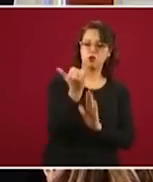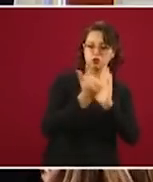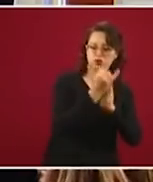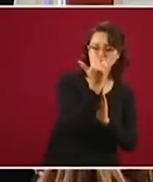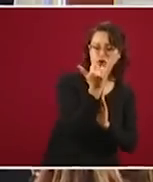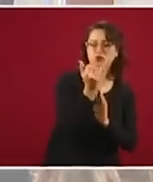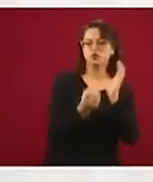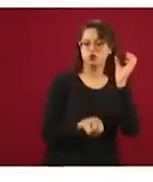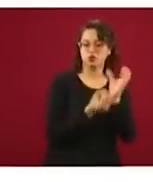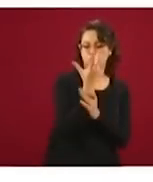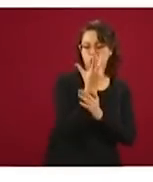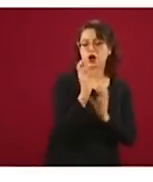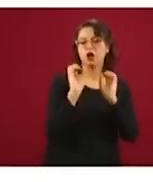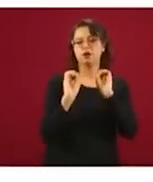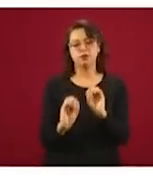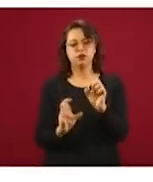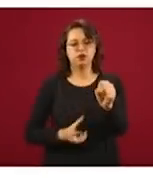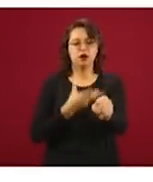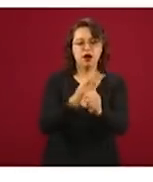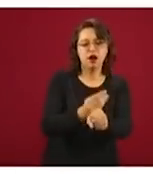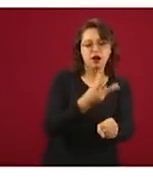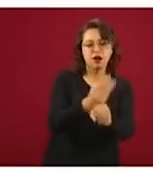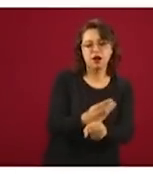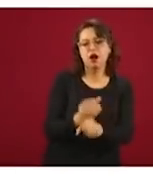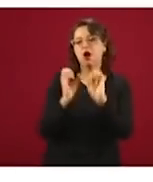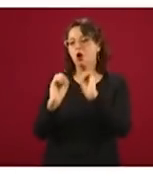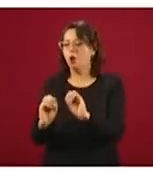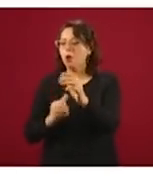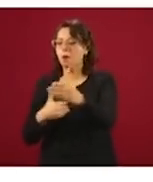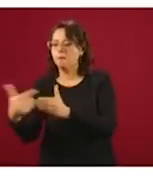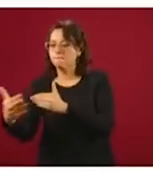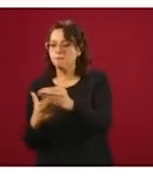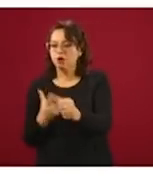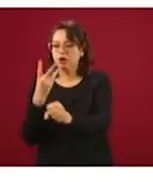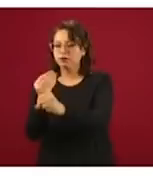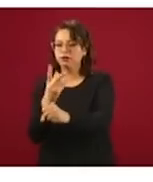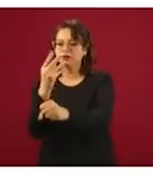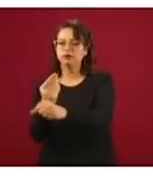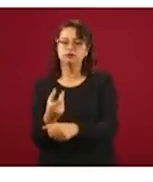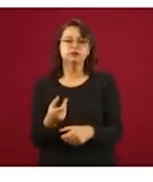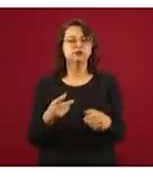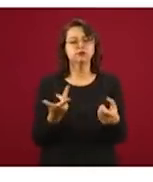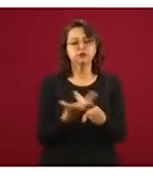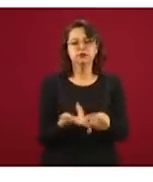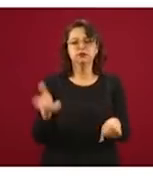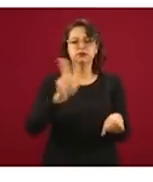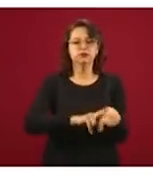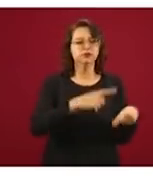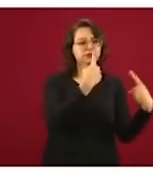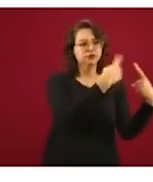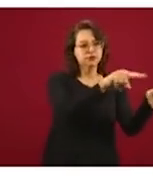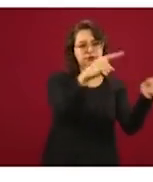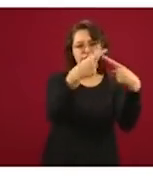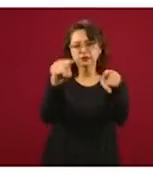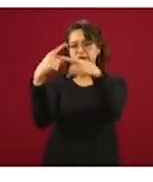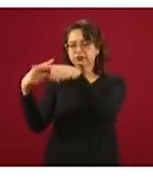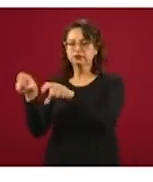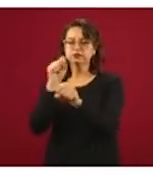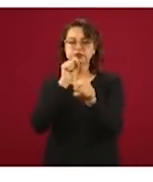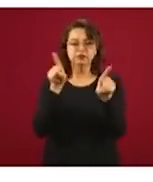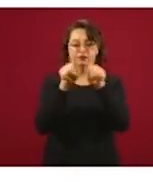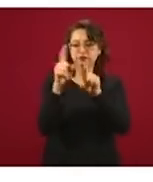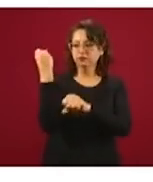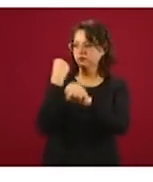o rehabilitación, según sea el caso, de la infraestructura en salud. Como habíamos dicho también desde el año